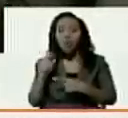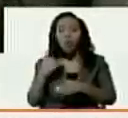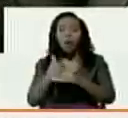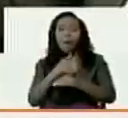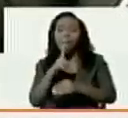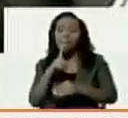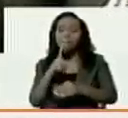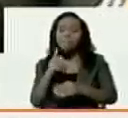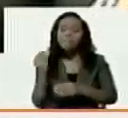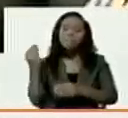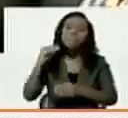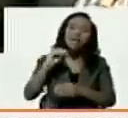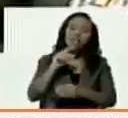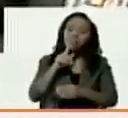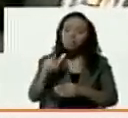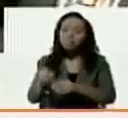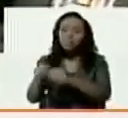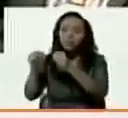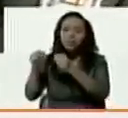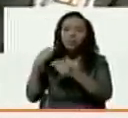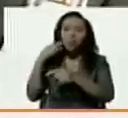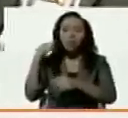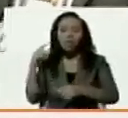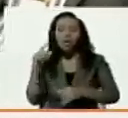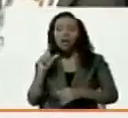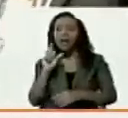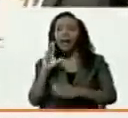comentario de un halcón.